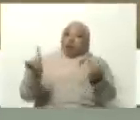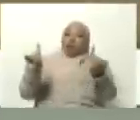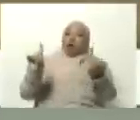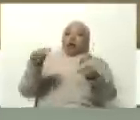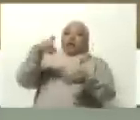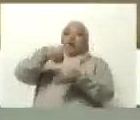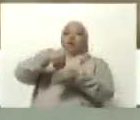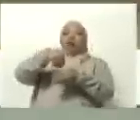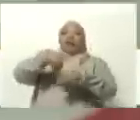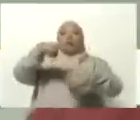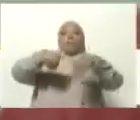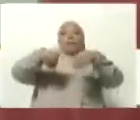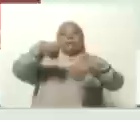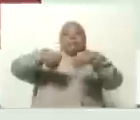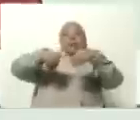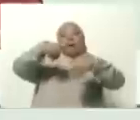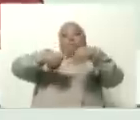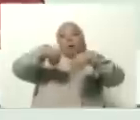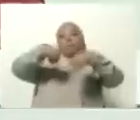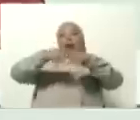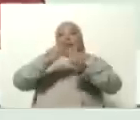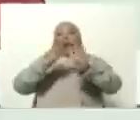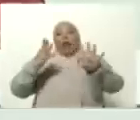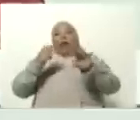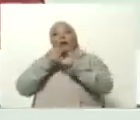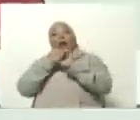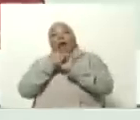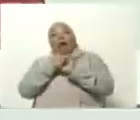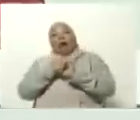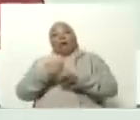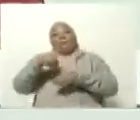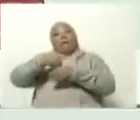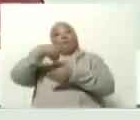Dejamos atrás el viejo modelo de la democracia representativa.